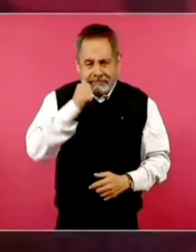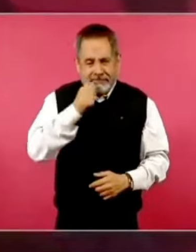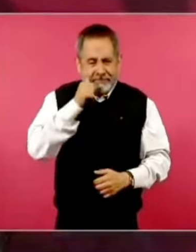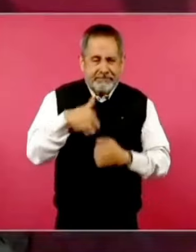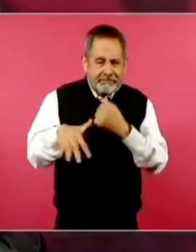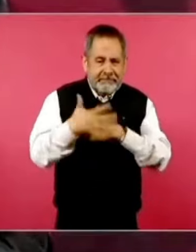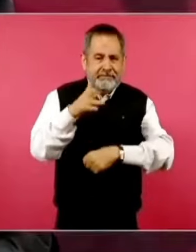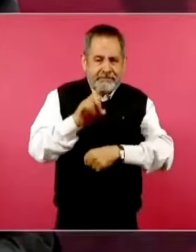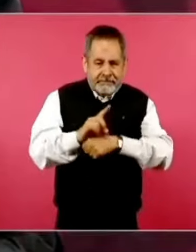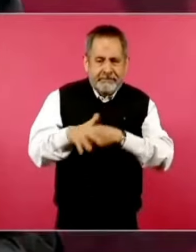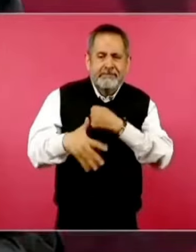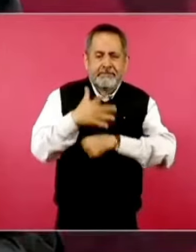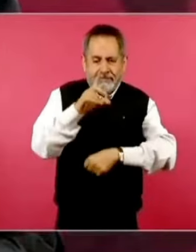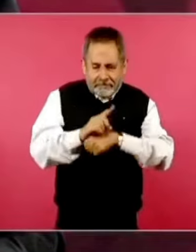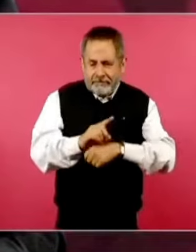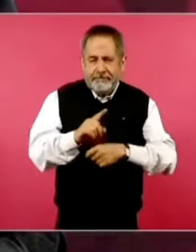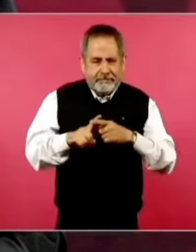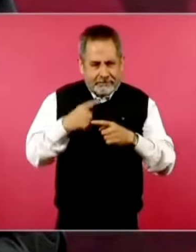días,